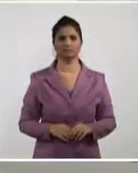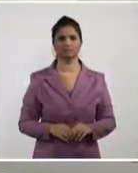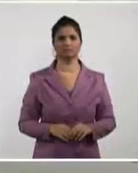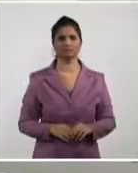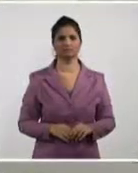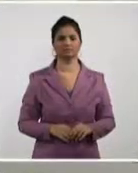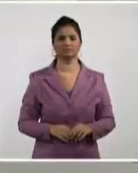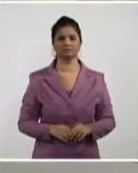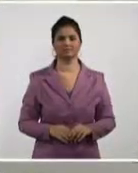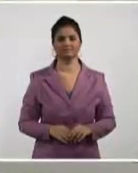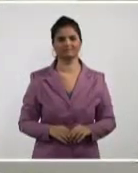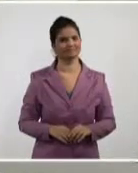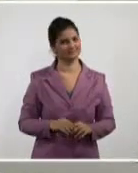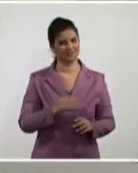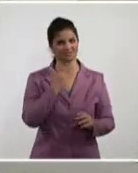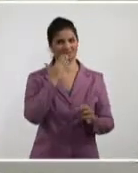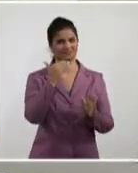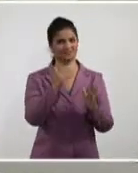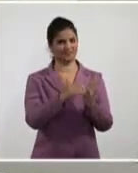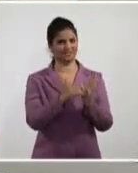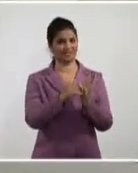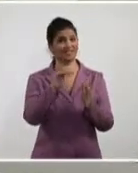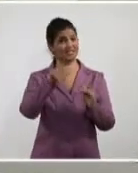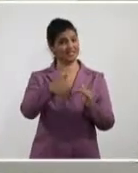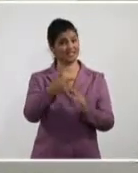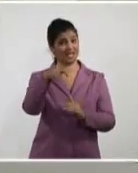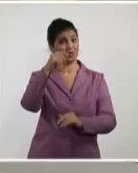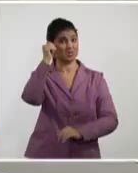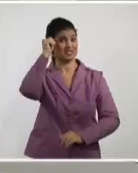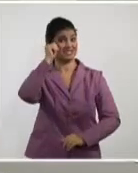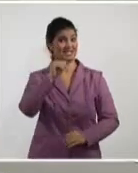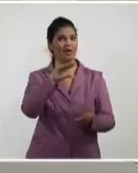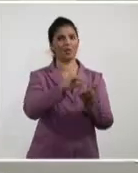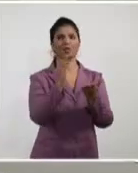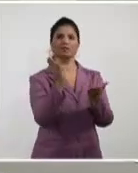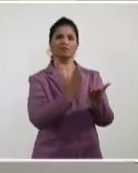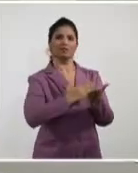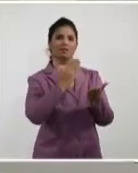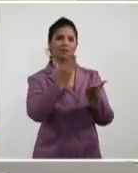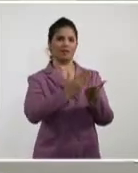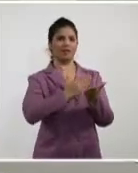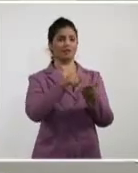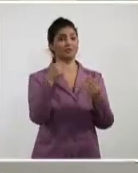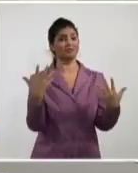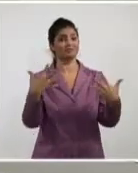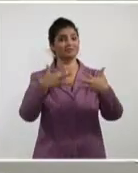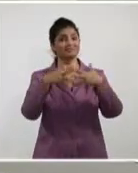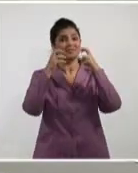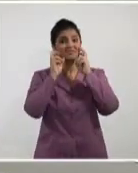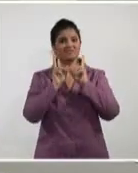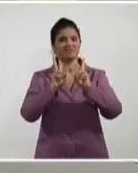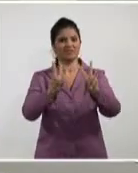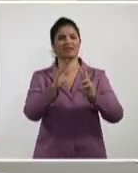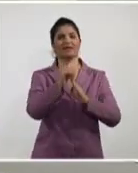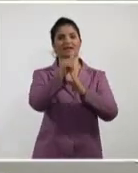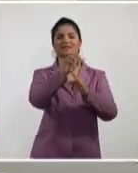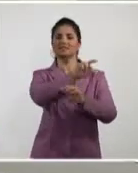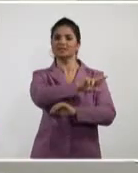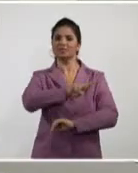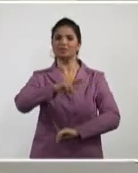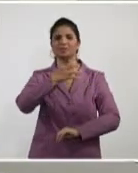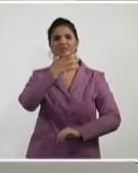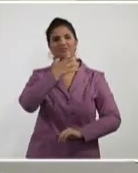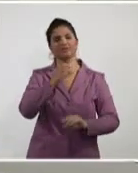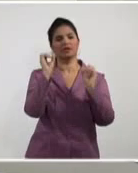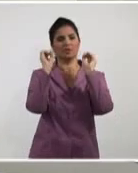Muy buenas tardes. Este sábado el libro estuvo dedicado a dos grandes textos que se acercan al comandante Fidel Castro. Una sola revolución, publicado por